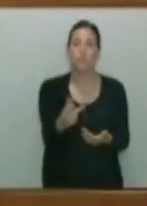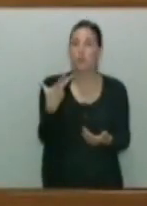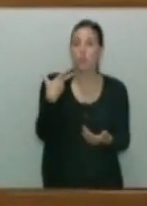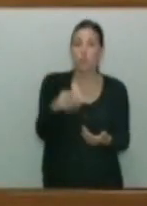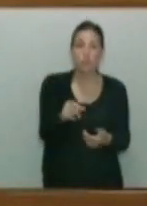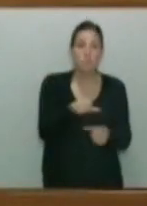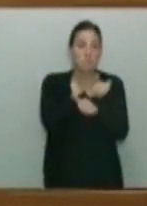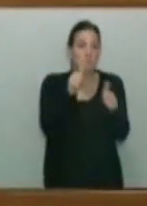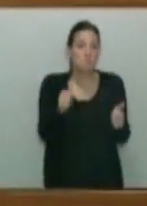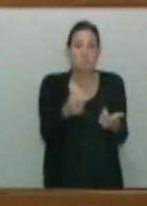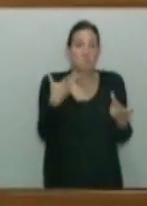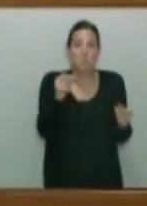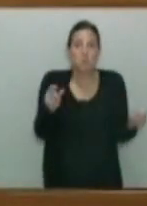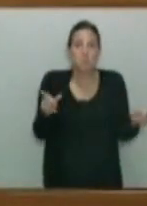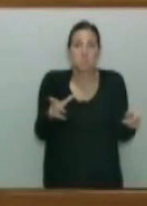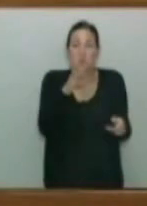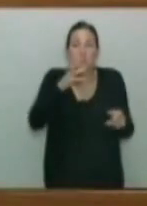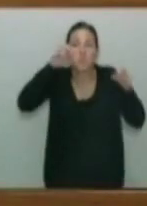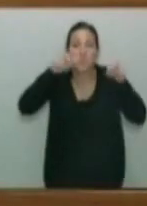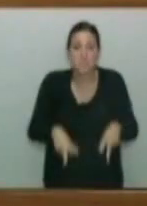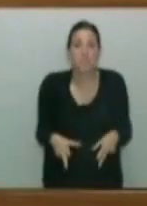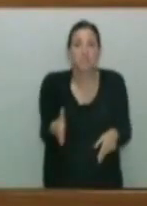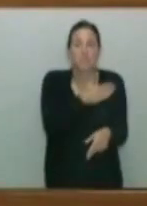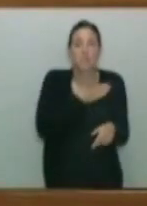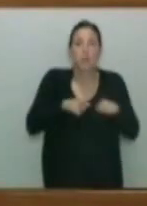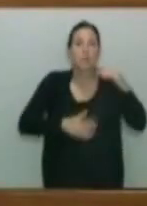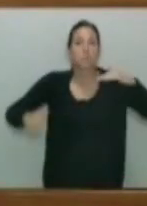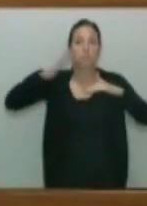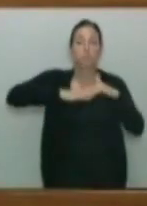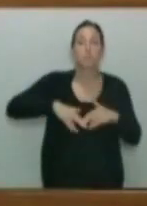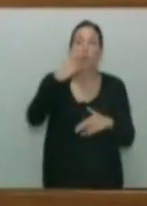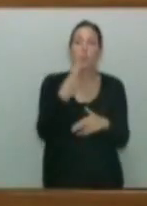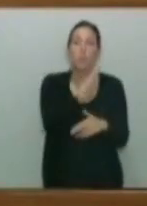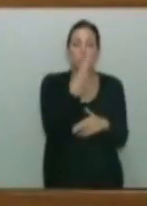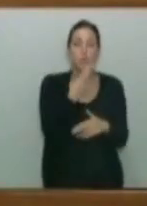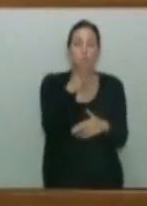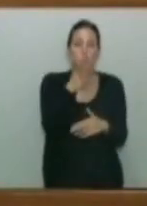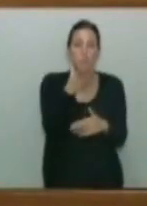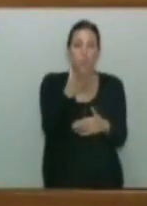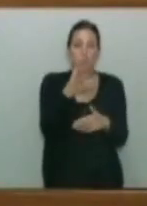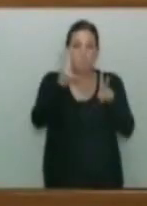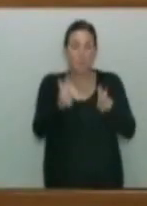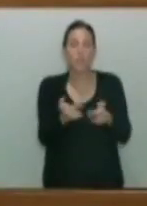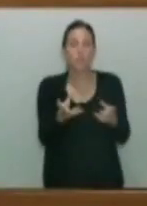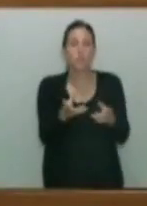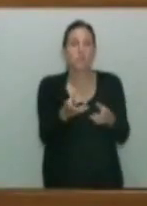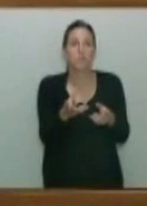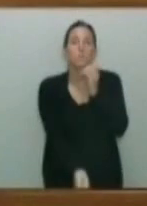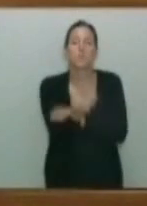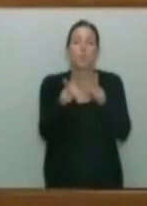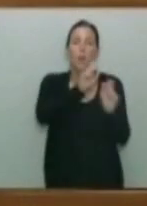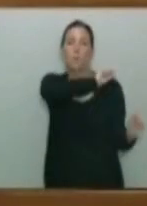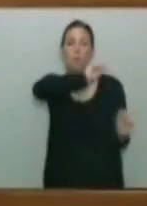manera, no sin razón, y lo pretenden hacer por encima del compromiso de emprender reformas viables y se instaura un verdadero bloqueo